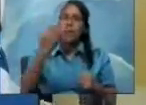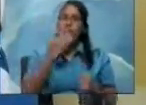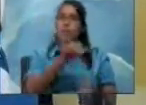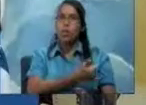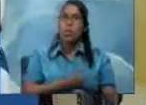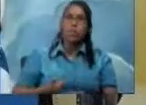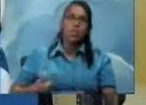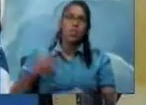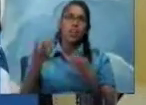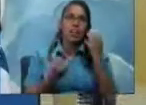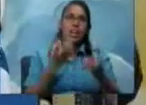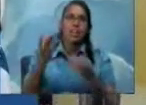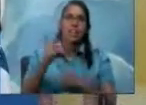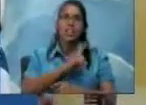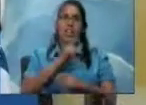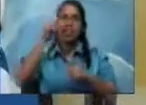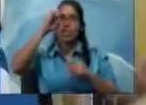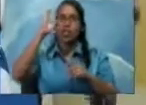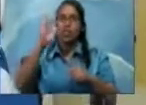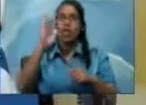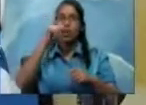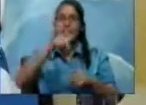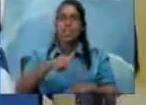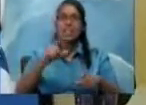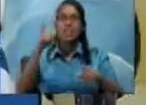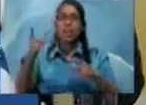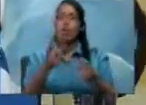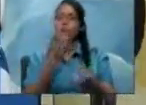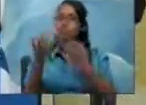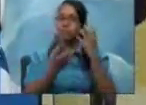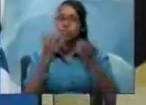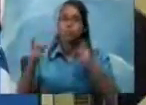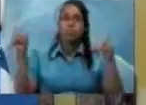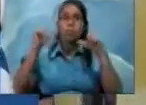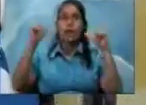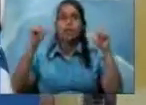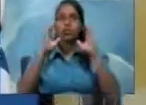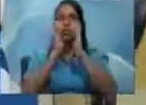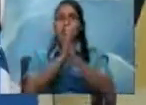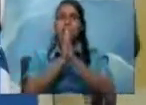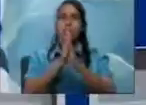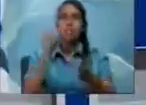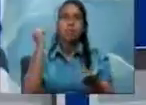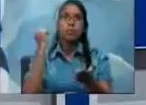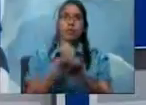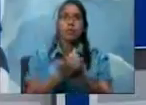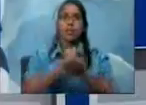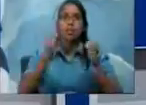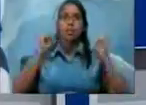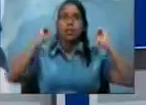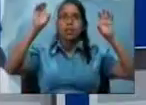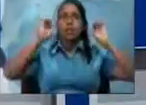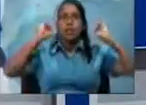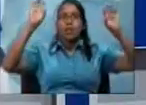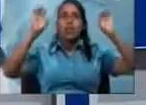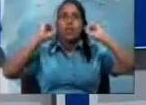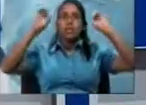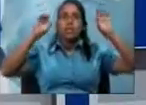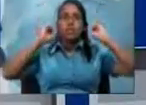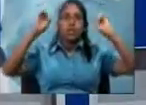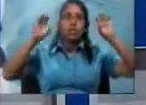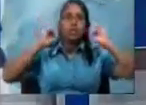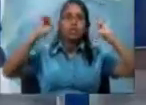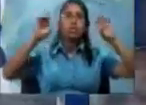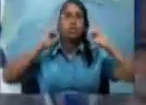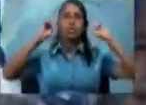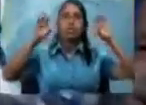la candela de Dios está en los matutino la brasa de Dios está en los matutinos para que usted esté lleno del poder de